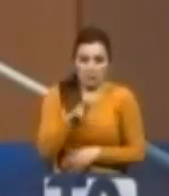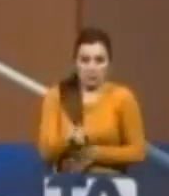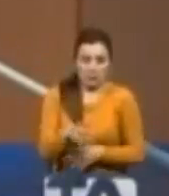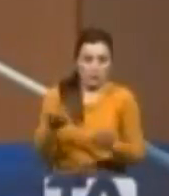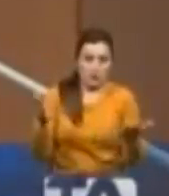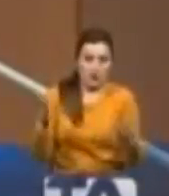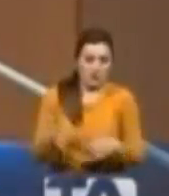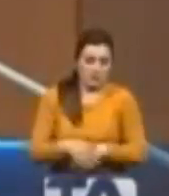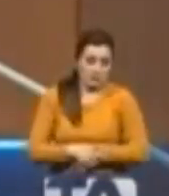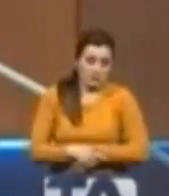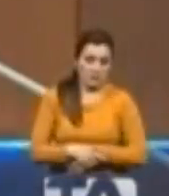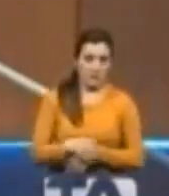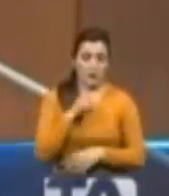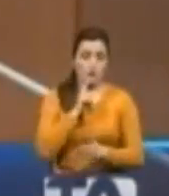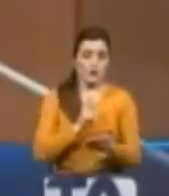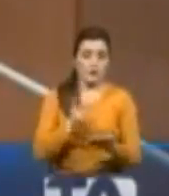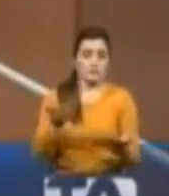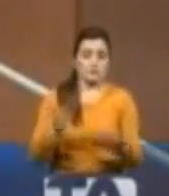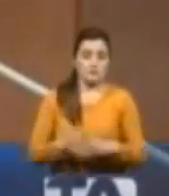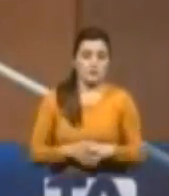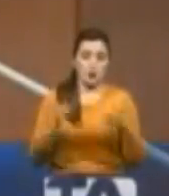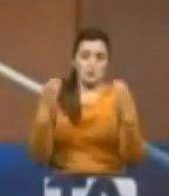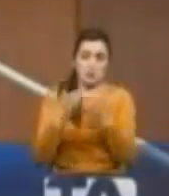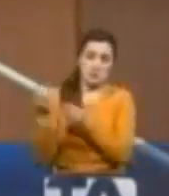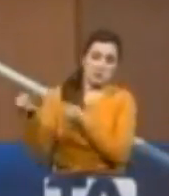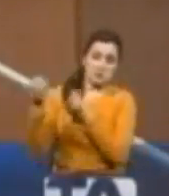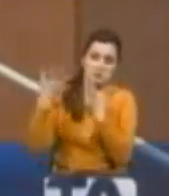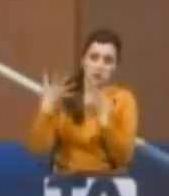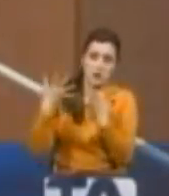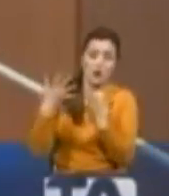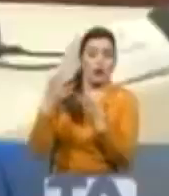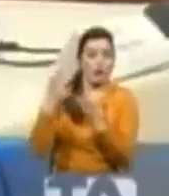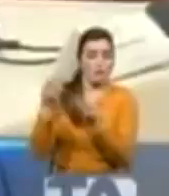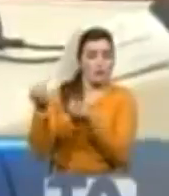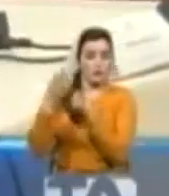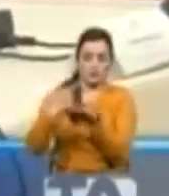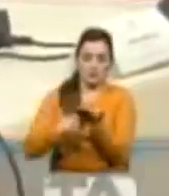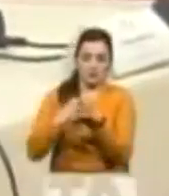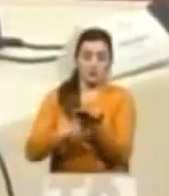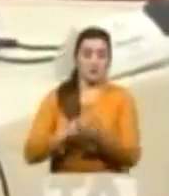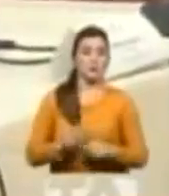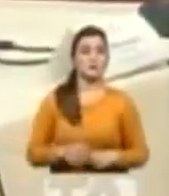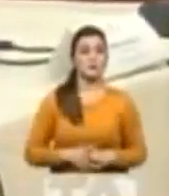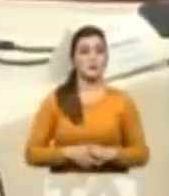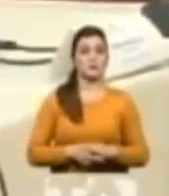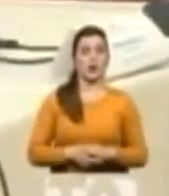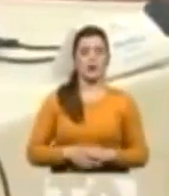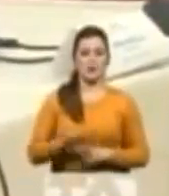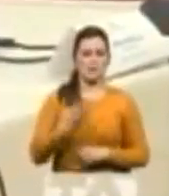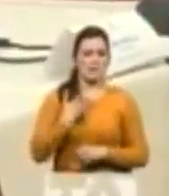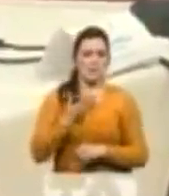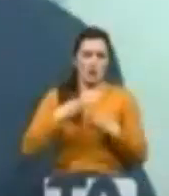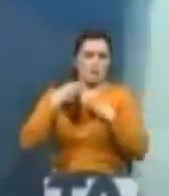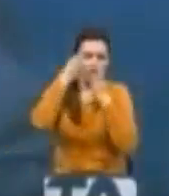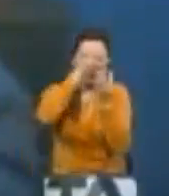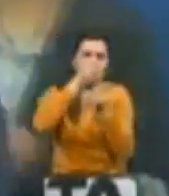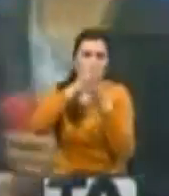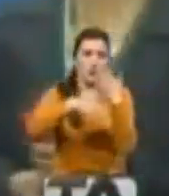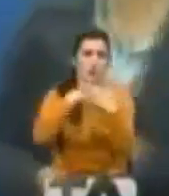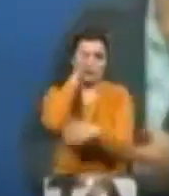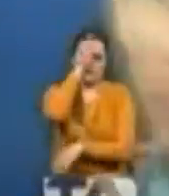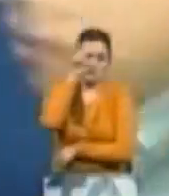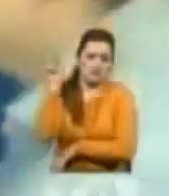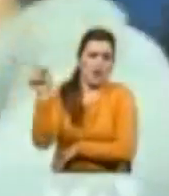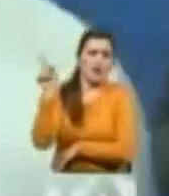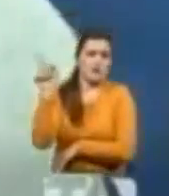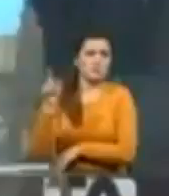de ello. En el comité nosotros recibíamos la información que analizábamos. Ella sostuvo que informó verbalmente de todas las reuniones